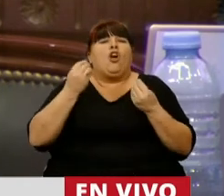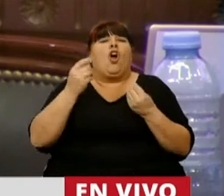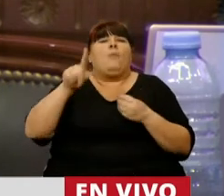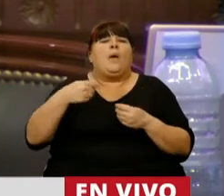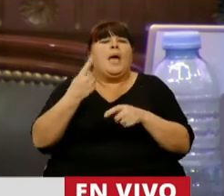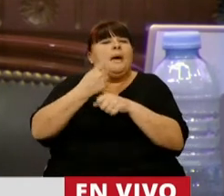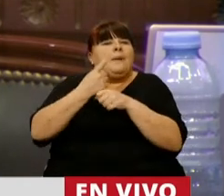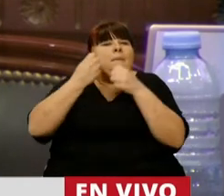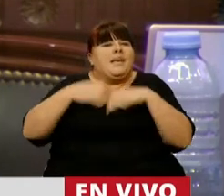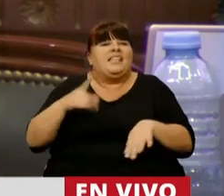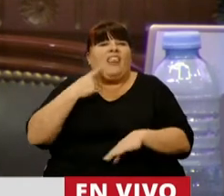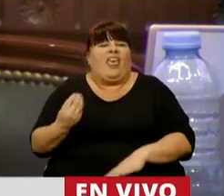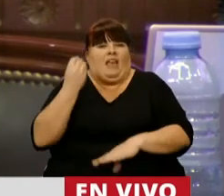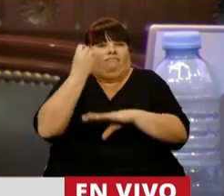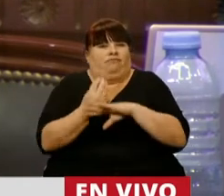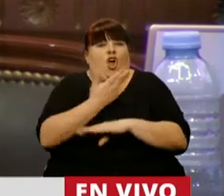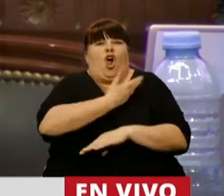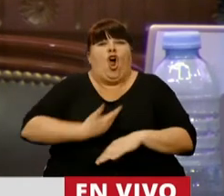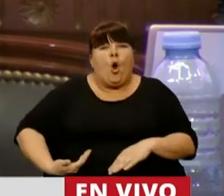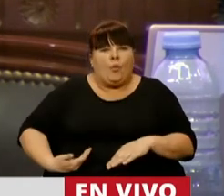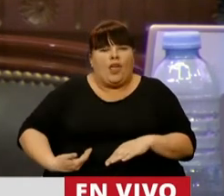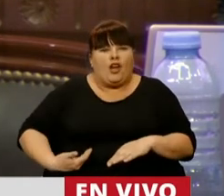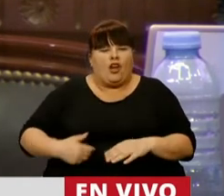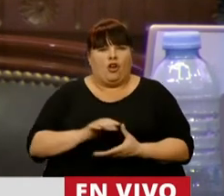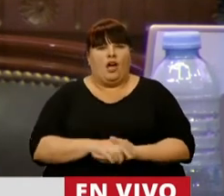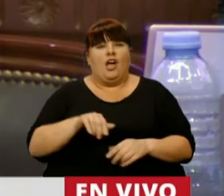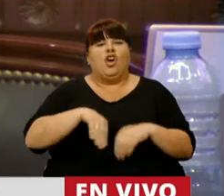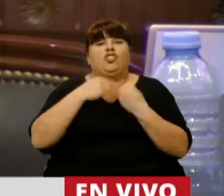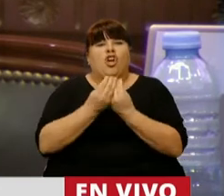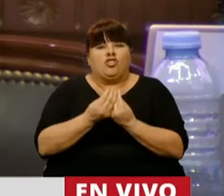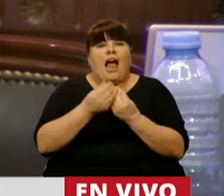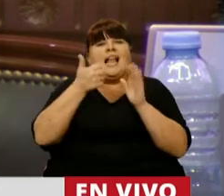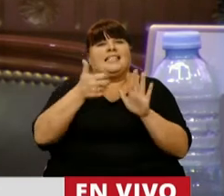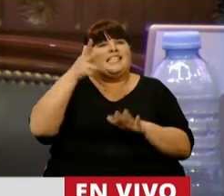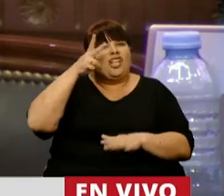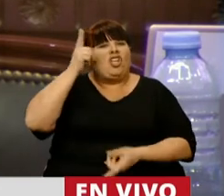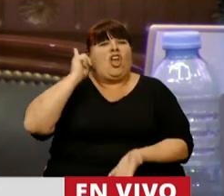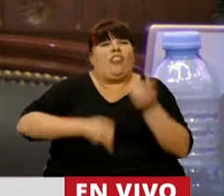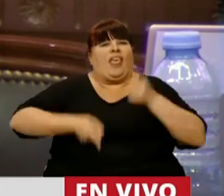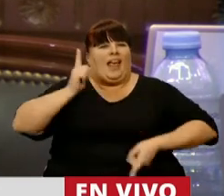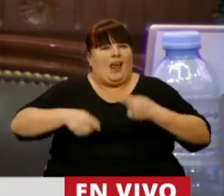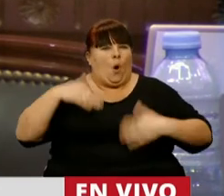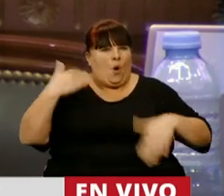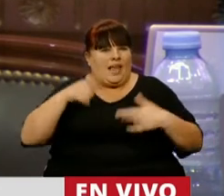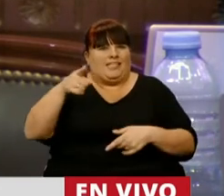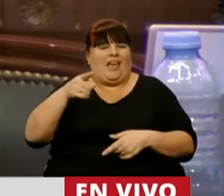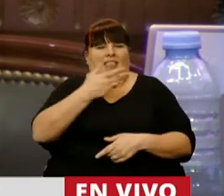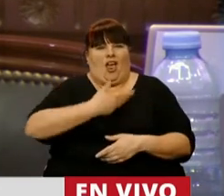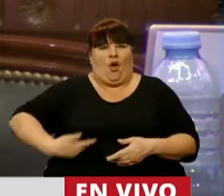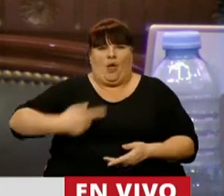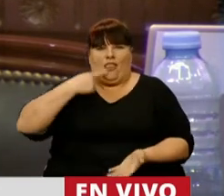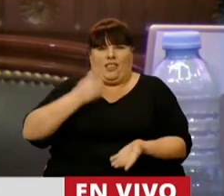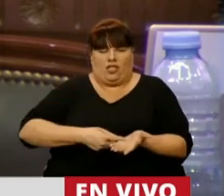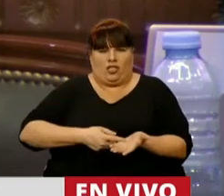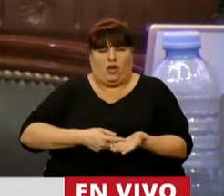comenzó desde el primer día de gobierno que lleva 68 decretos de necesidades y urgencias dictados por este